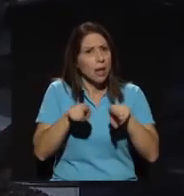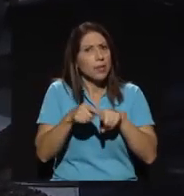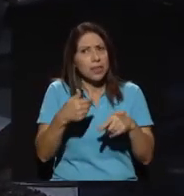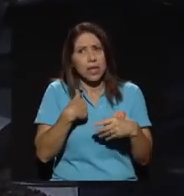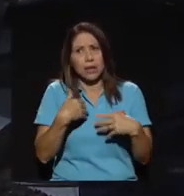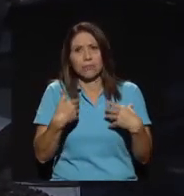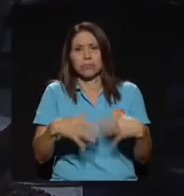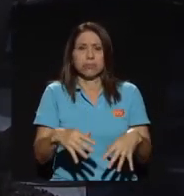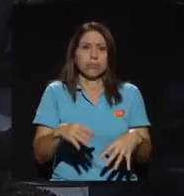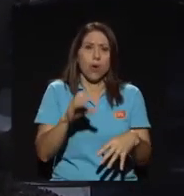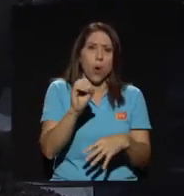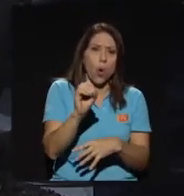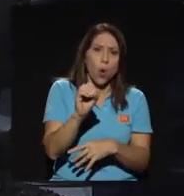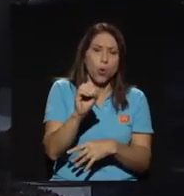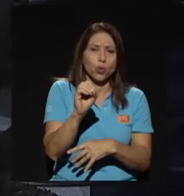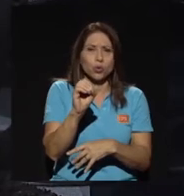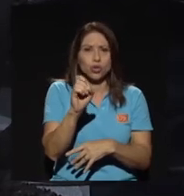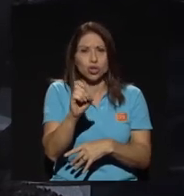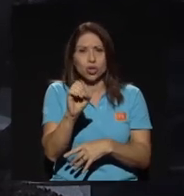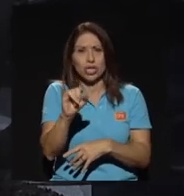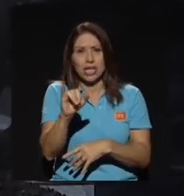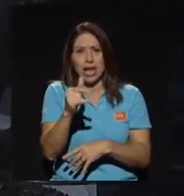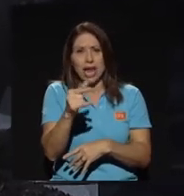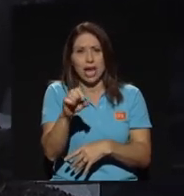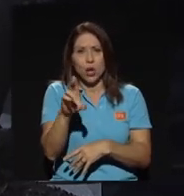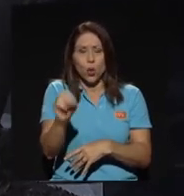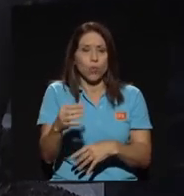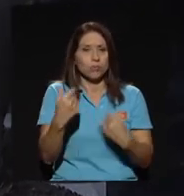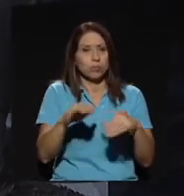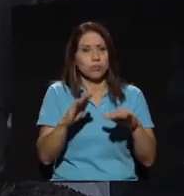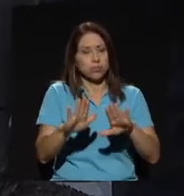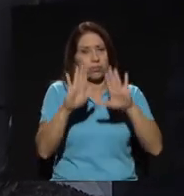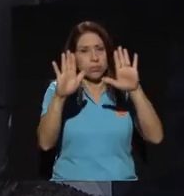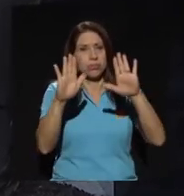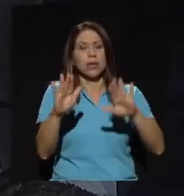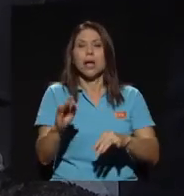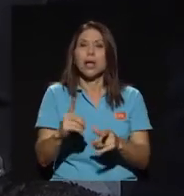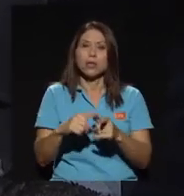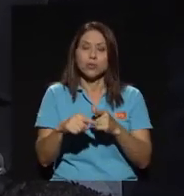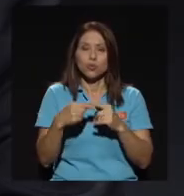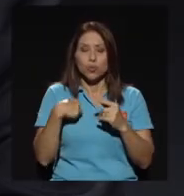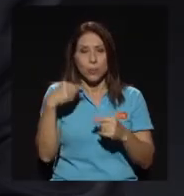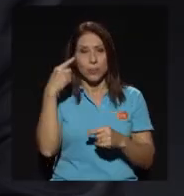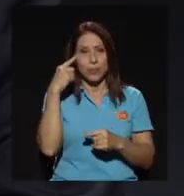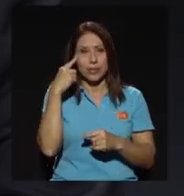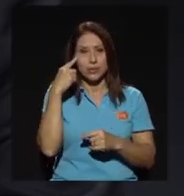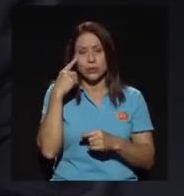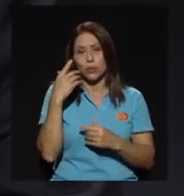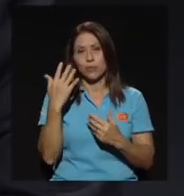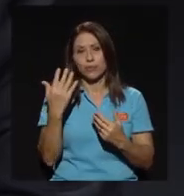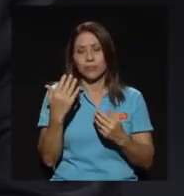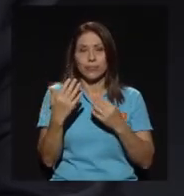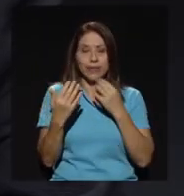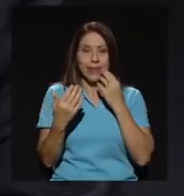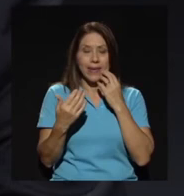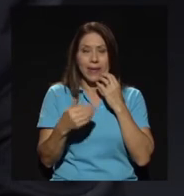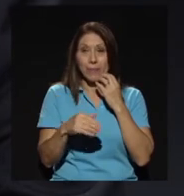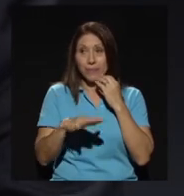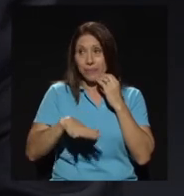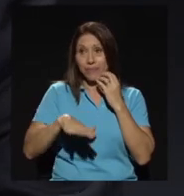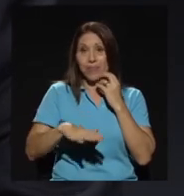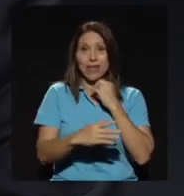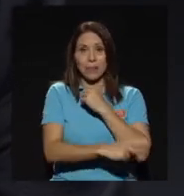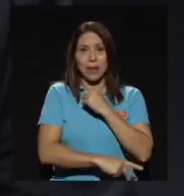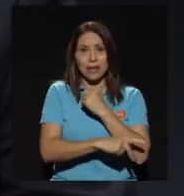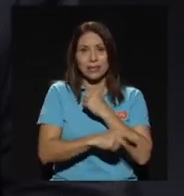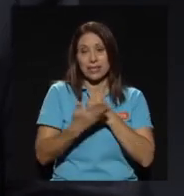es una cosa verdaderamente espectacular entonces yo pienso que el país hace unos días se me hice una